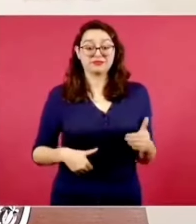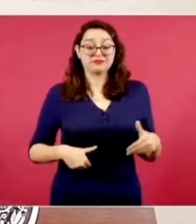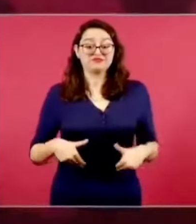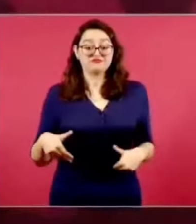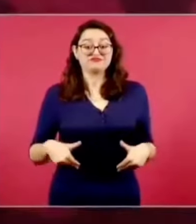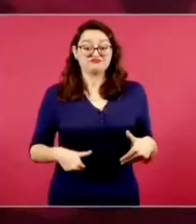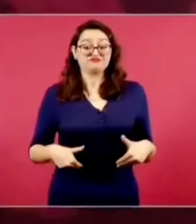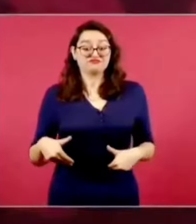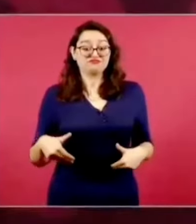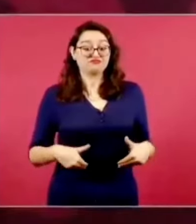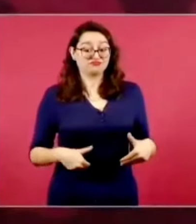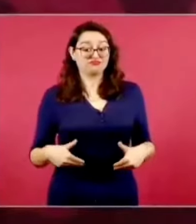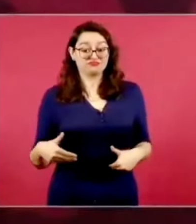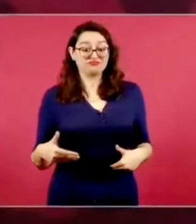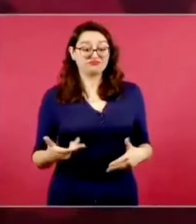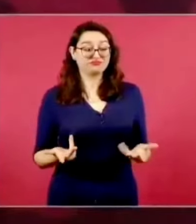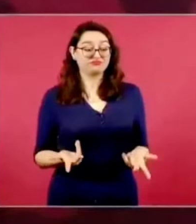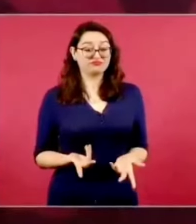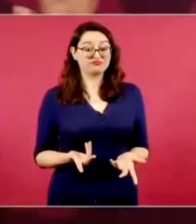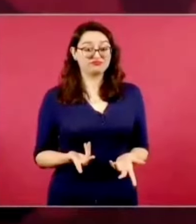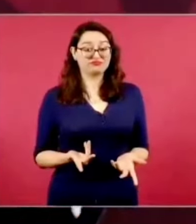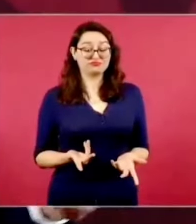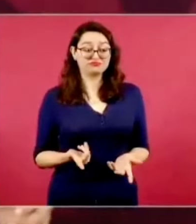este las